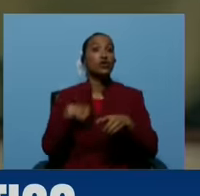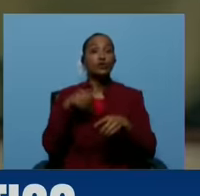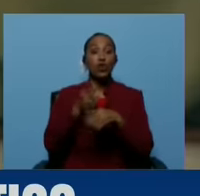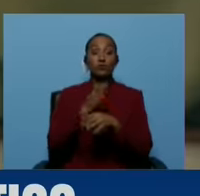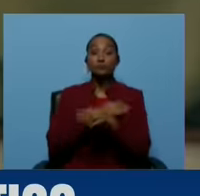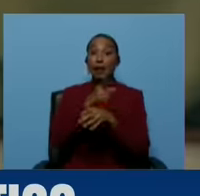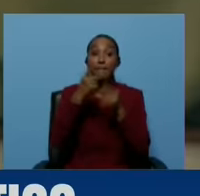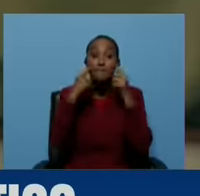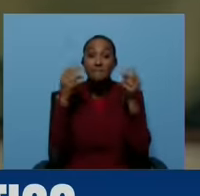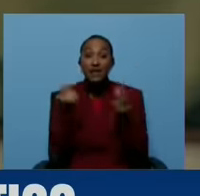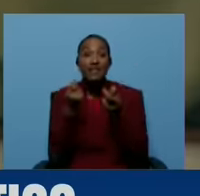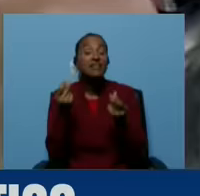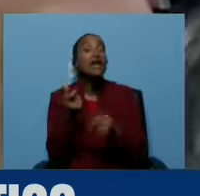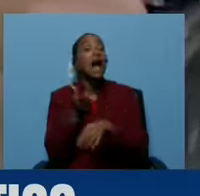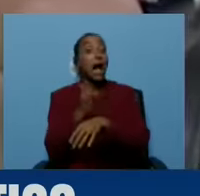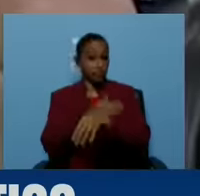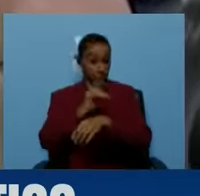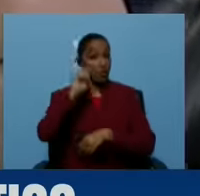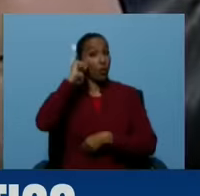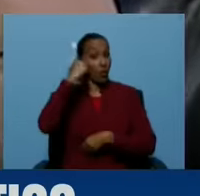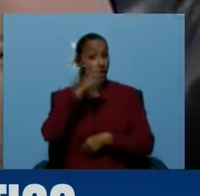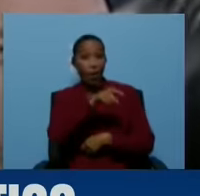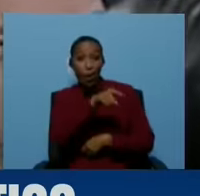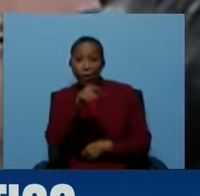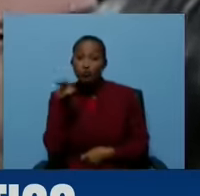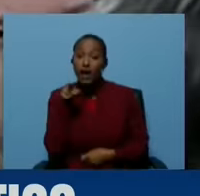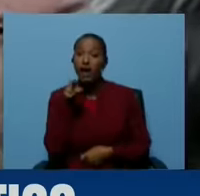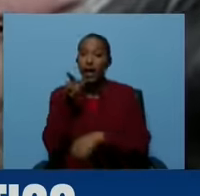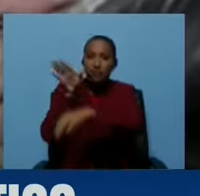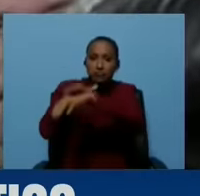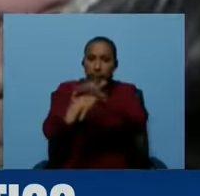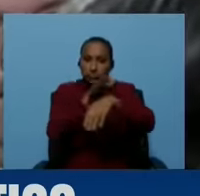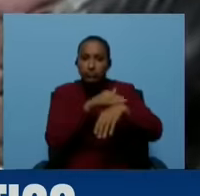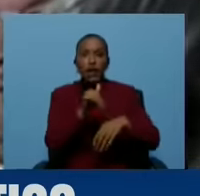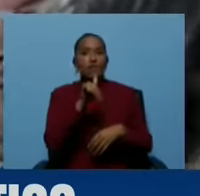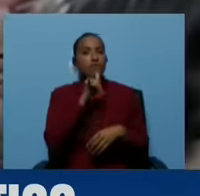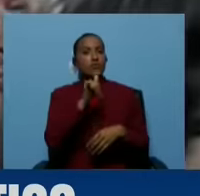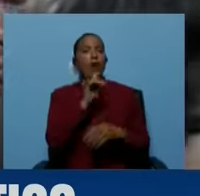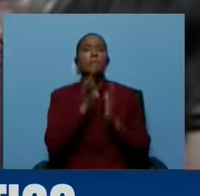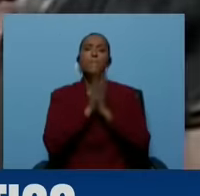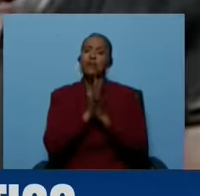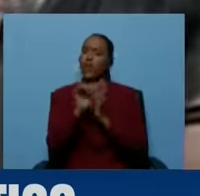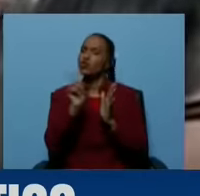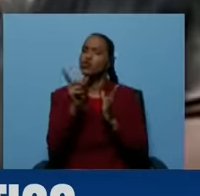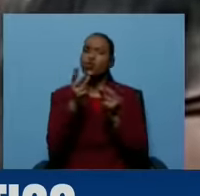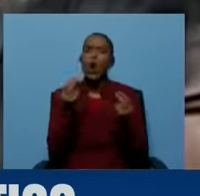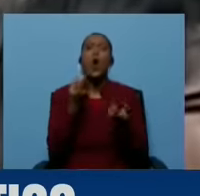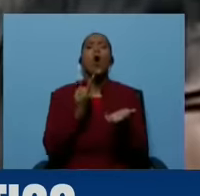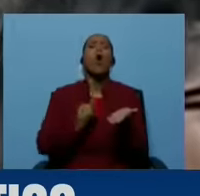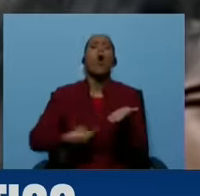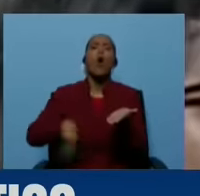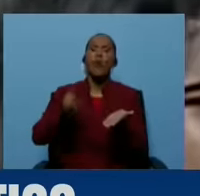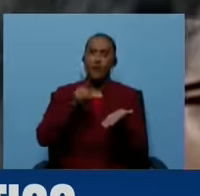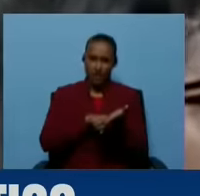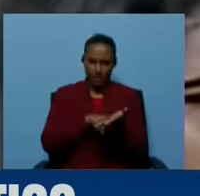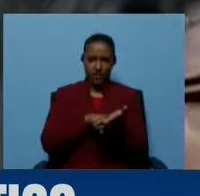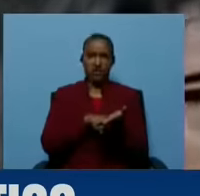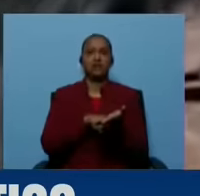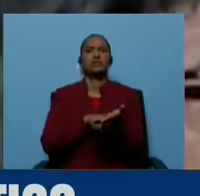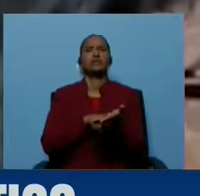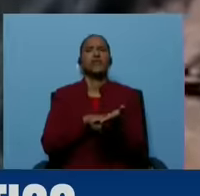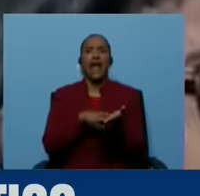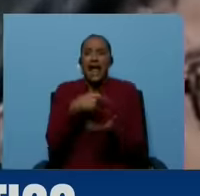dijimos a ustedes, alerten a sus capitales, que no se atrevan a repetir el triste y